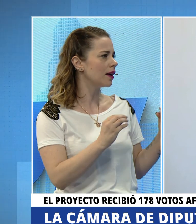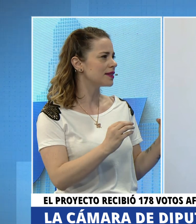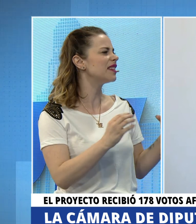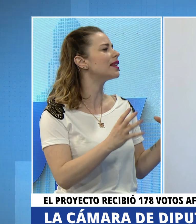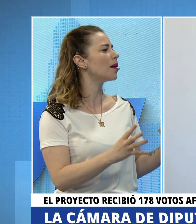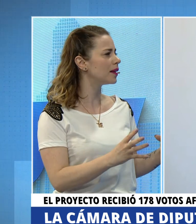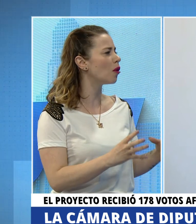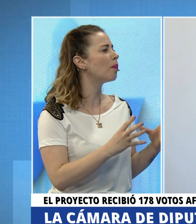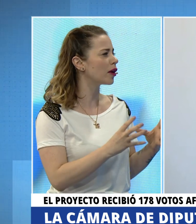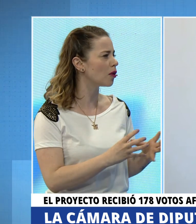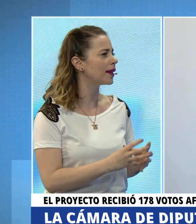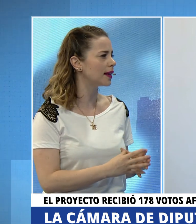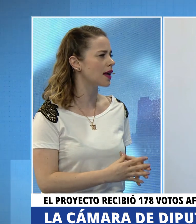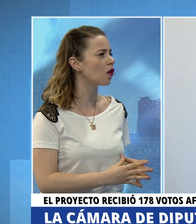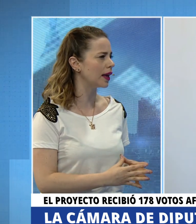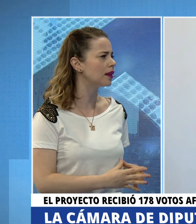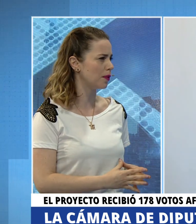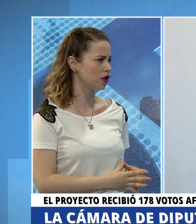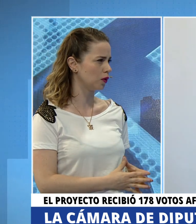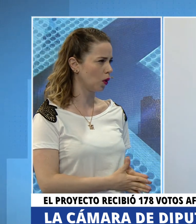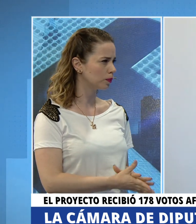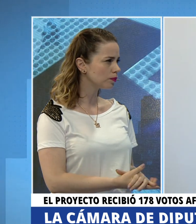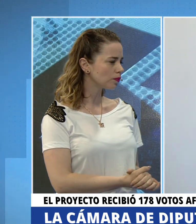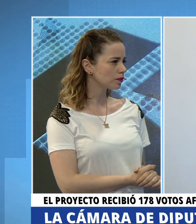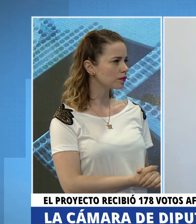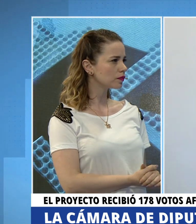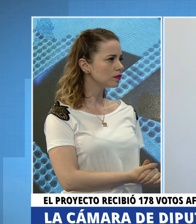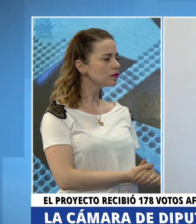sería, sintéticamente, un poquito más detallado este proyecto?